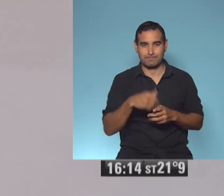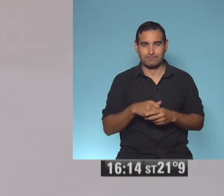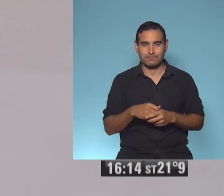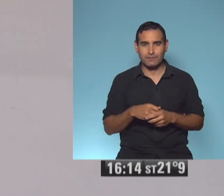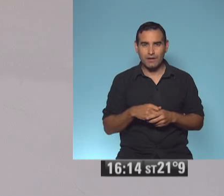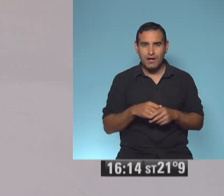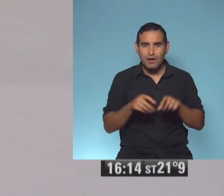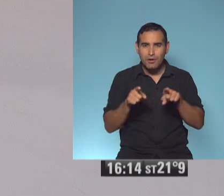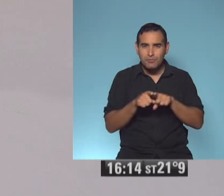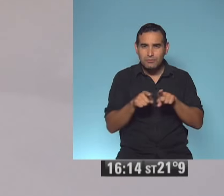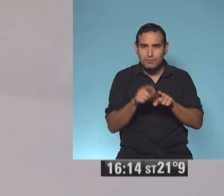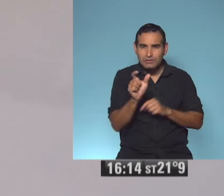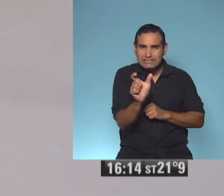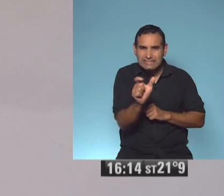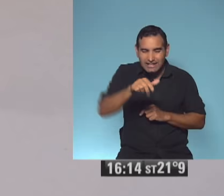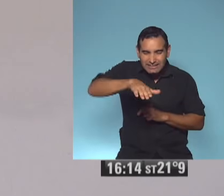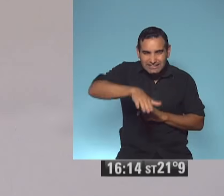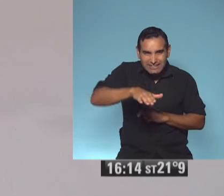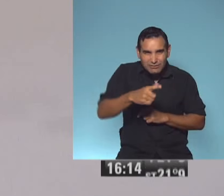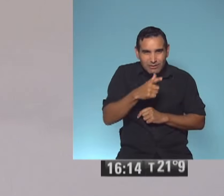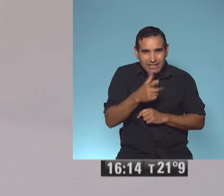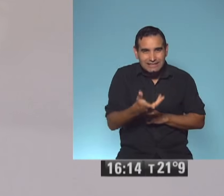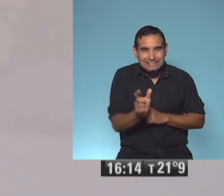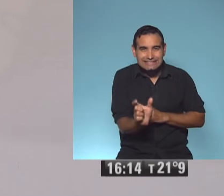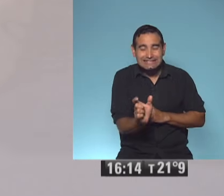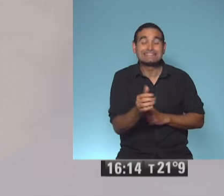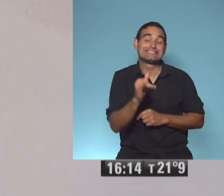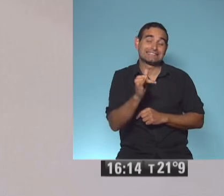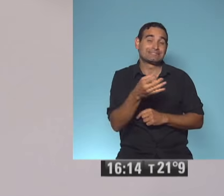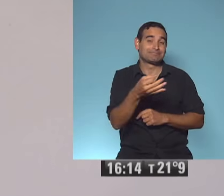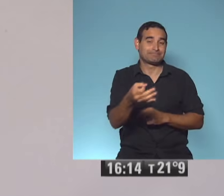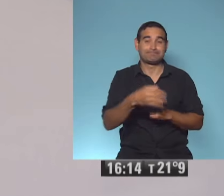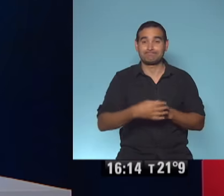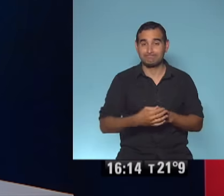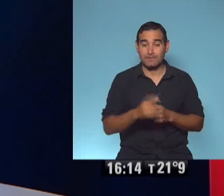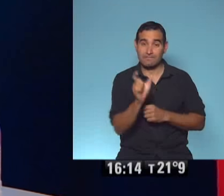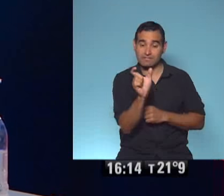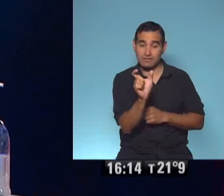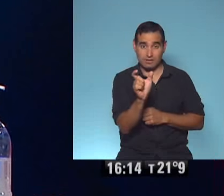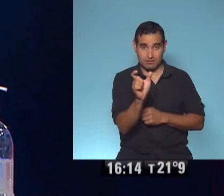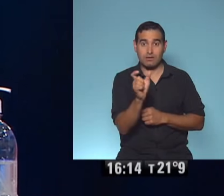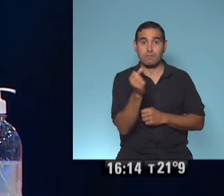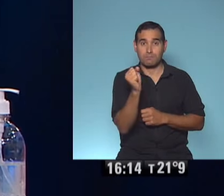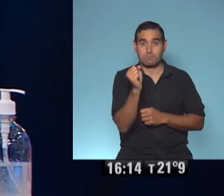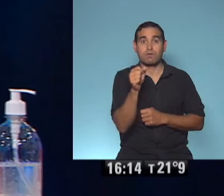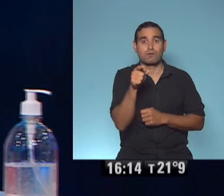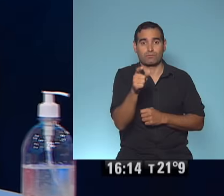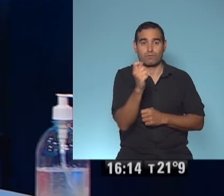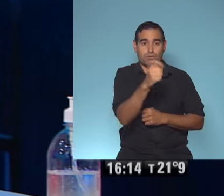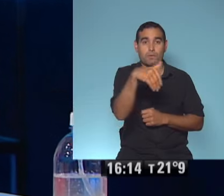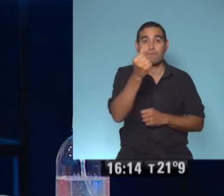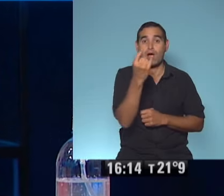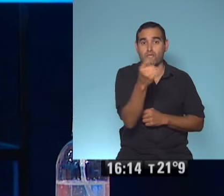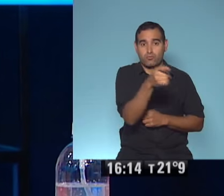los billetes de pulgarcito. Chiquitos. Ahí está, muy bien. Estos billetes se los voy a dar a Mau.